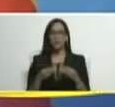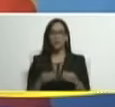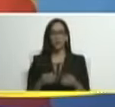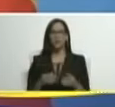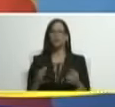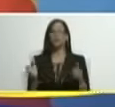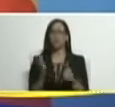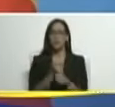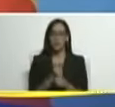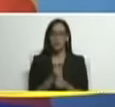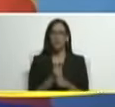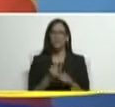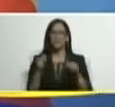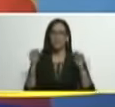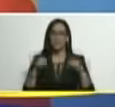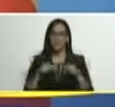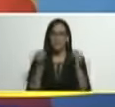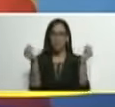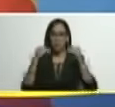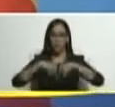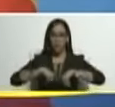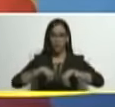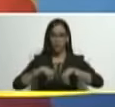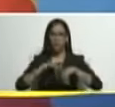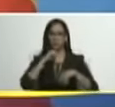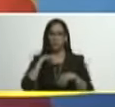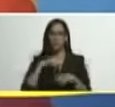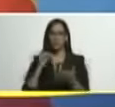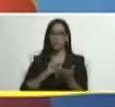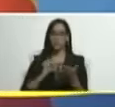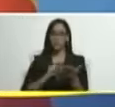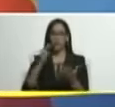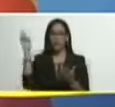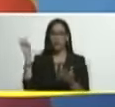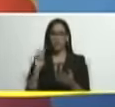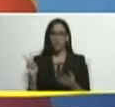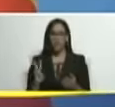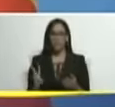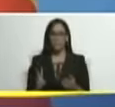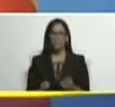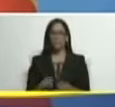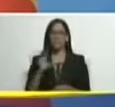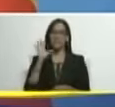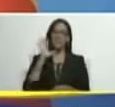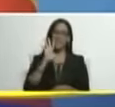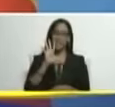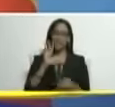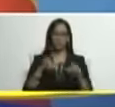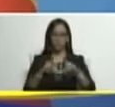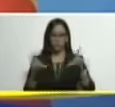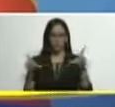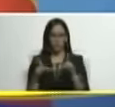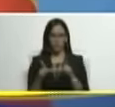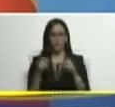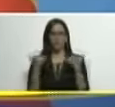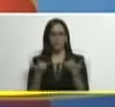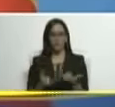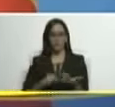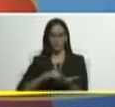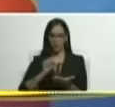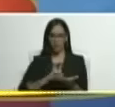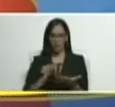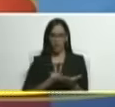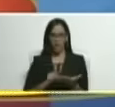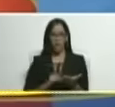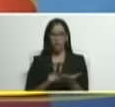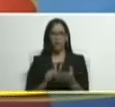que estamos firmando con Vietnam. Y en quinto lugar, hemos firmado, ya concretado,